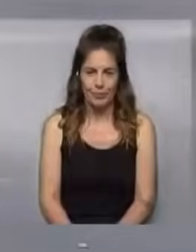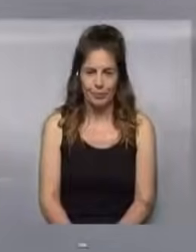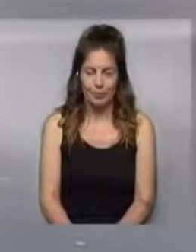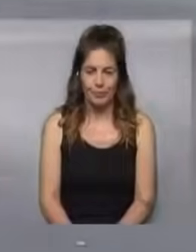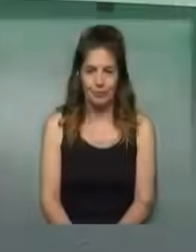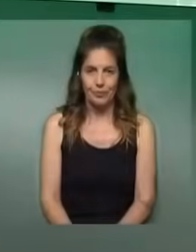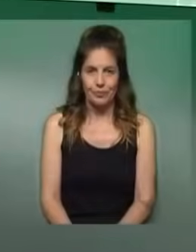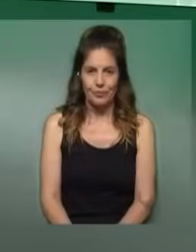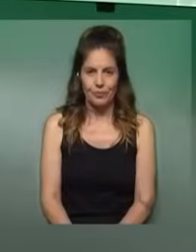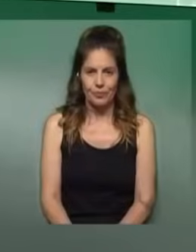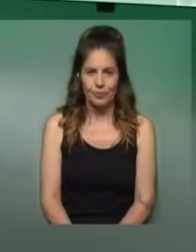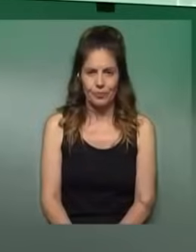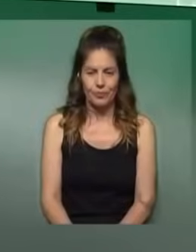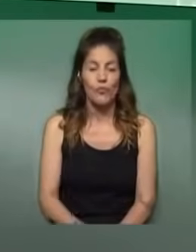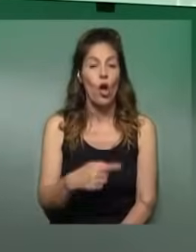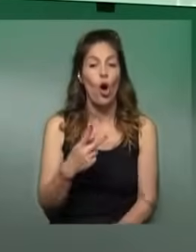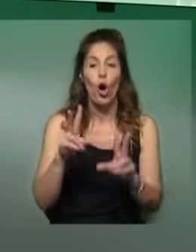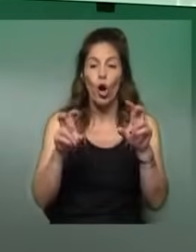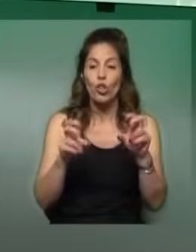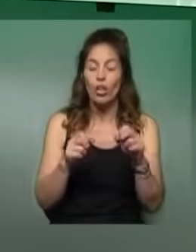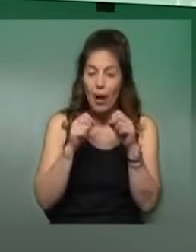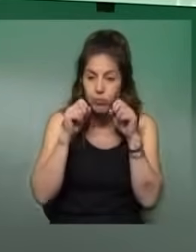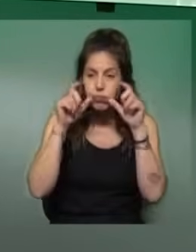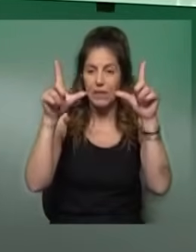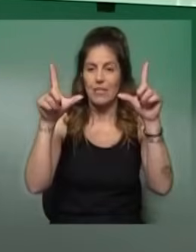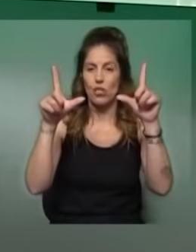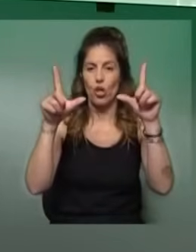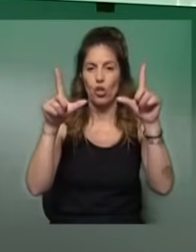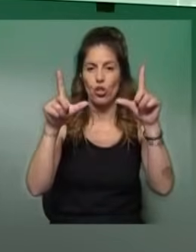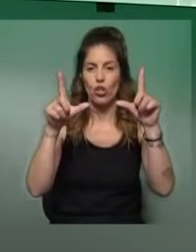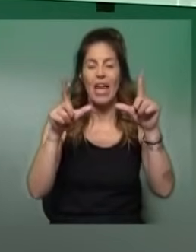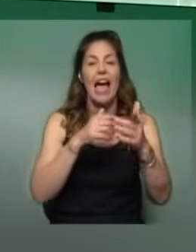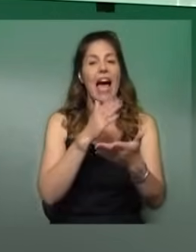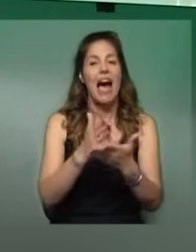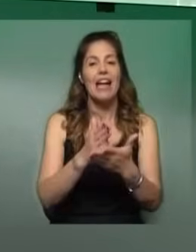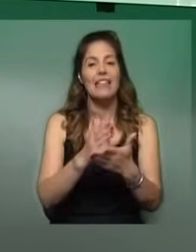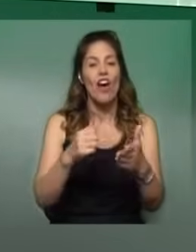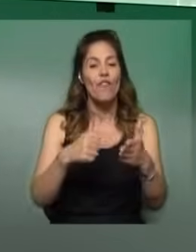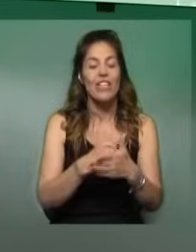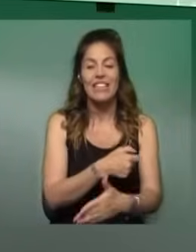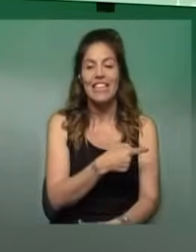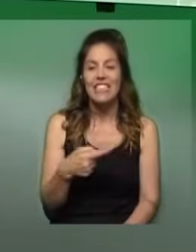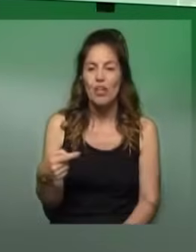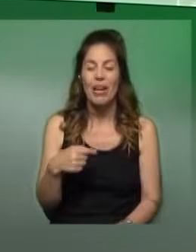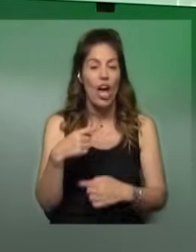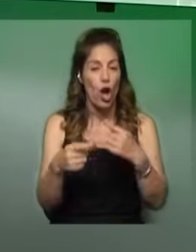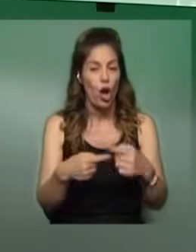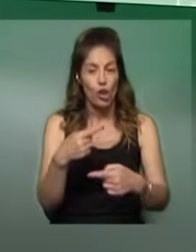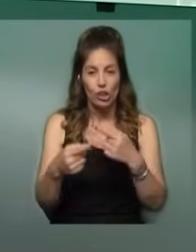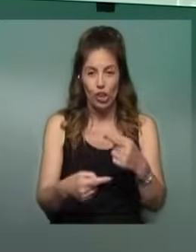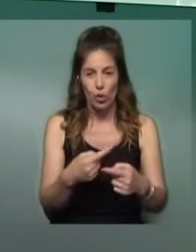empresarial bueno otro asunto y presten atención porque al menos hasta el fin de semana continuarán